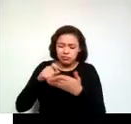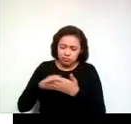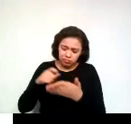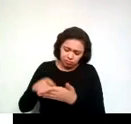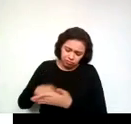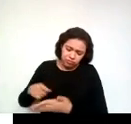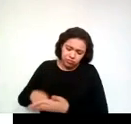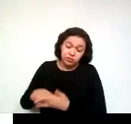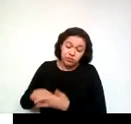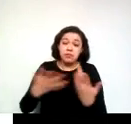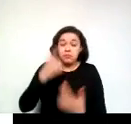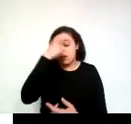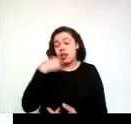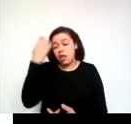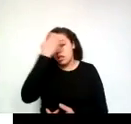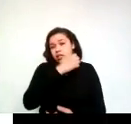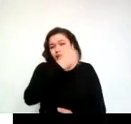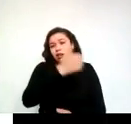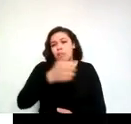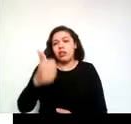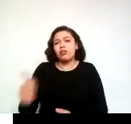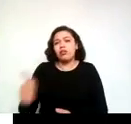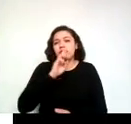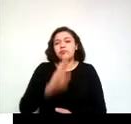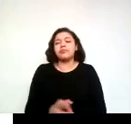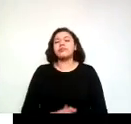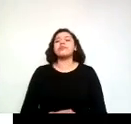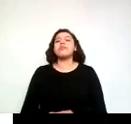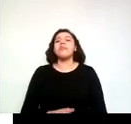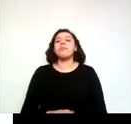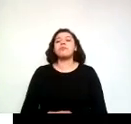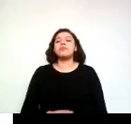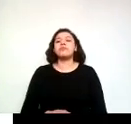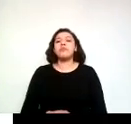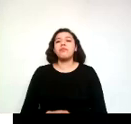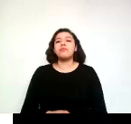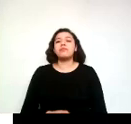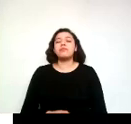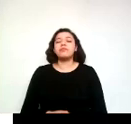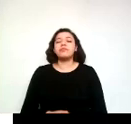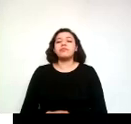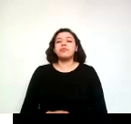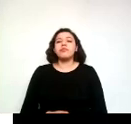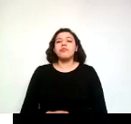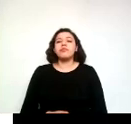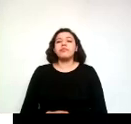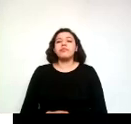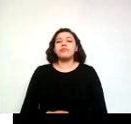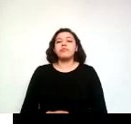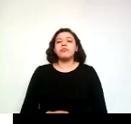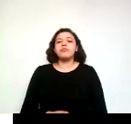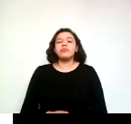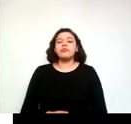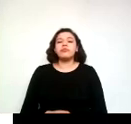evaluación de cada uno de los cuestionarios. Y pasamos a la siguiente. Ok. La norma también